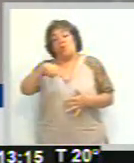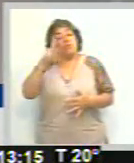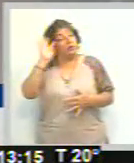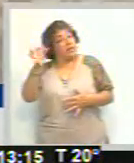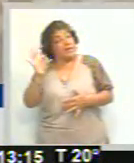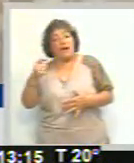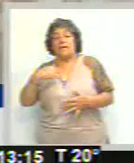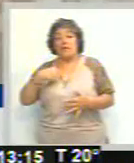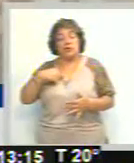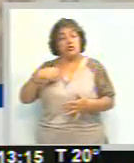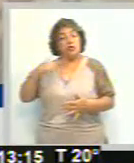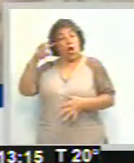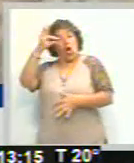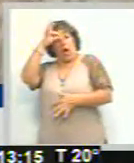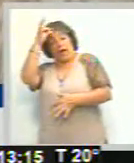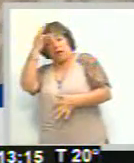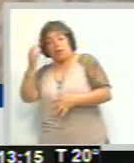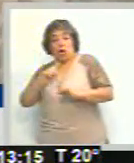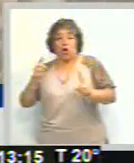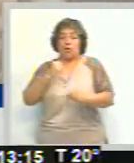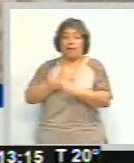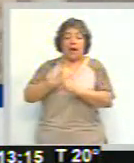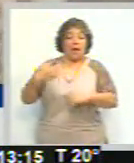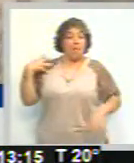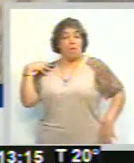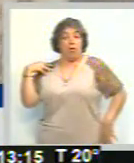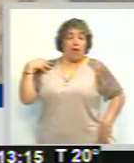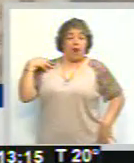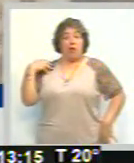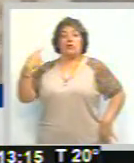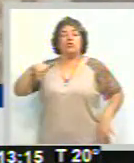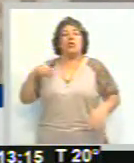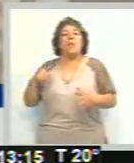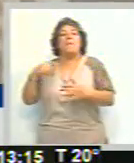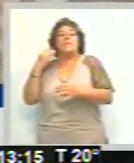un actor, trabajé mucho tiempo de modelo y tengo la mitad de mi vida